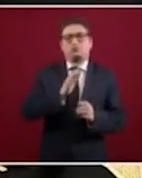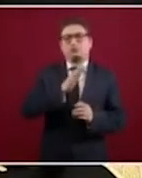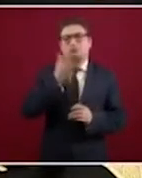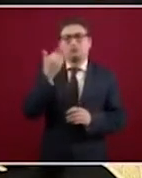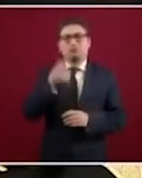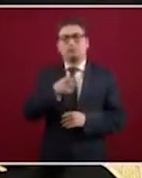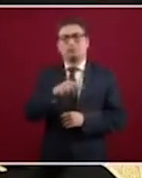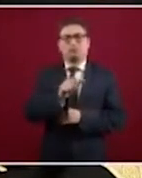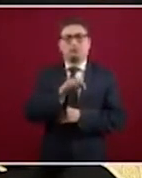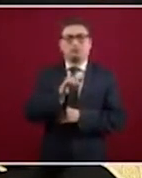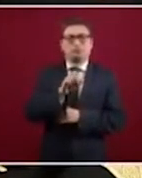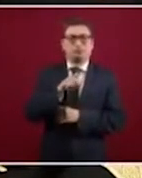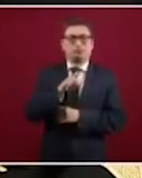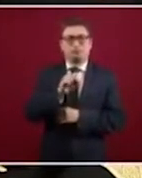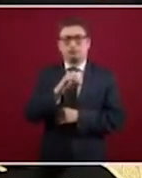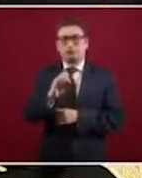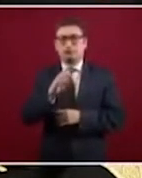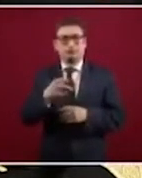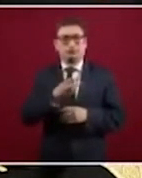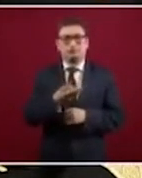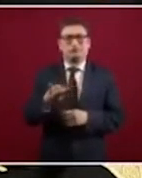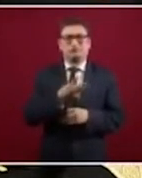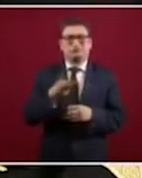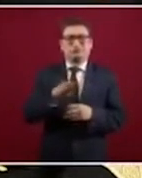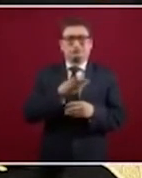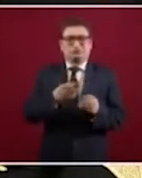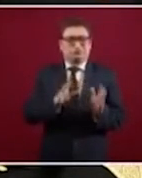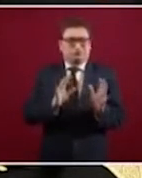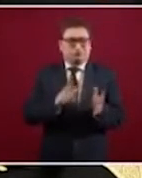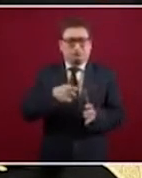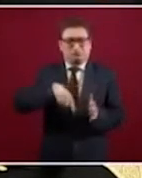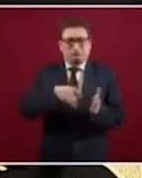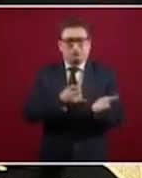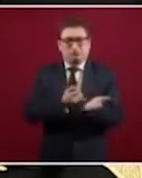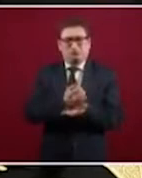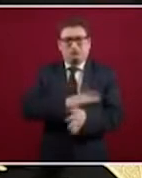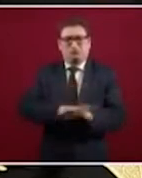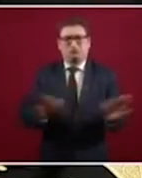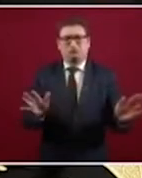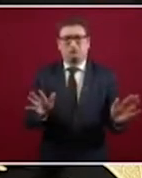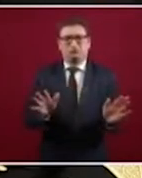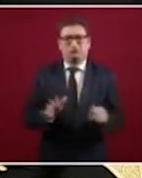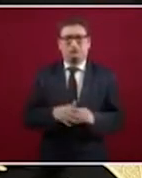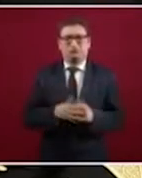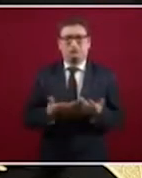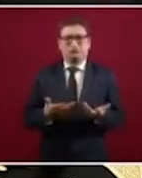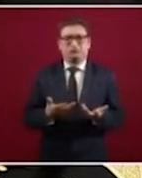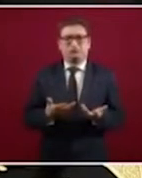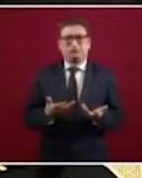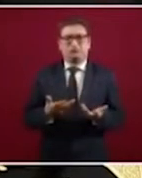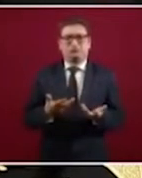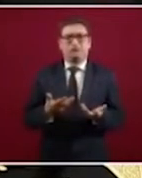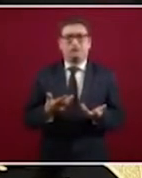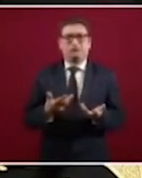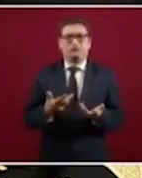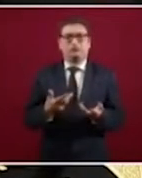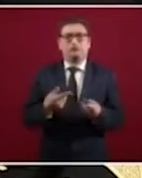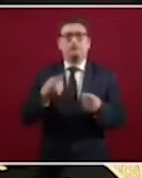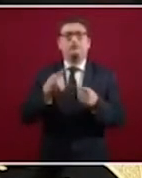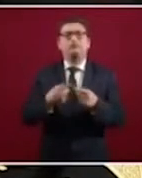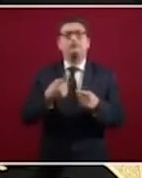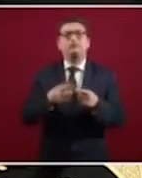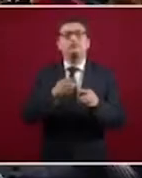alfonso si los tres llegaron a esa conclusión no es importante saber quién